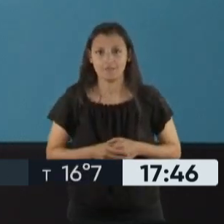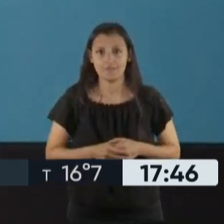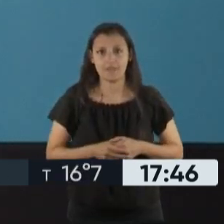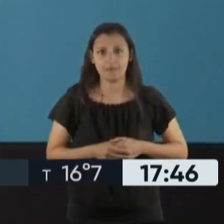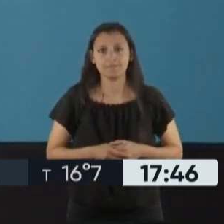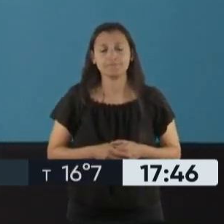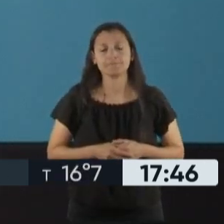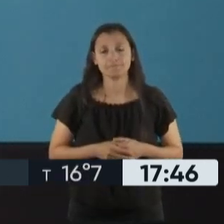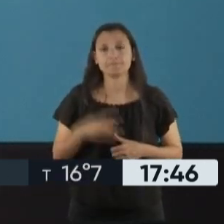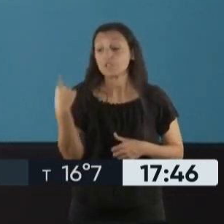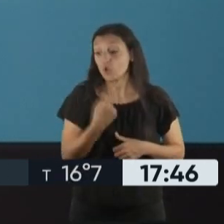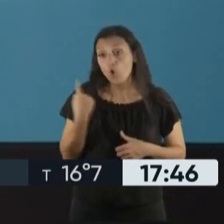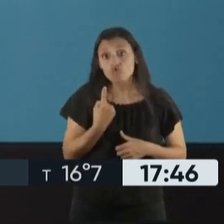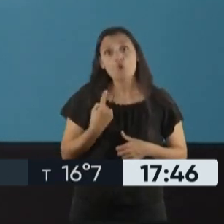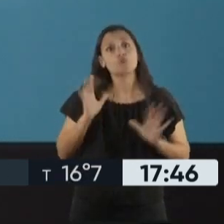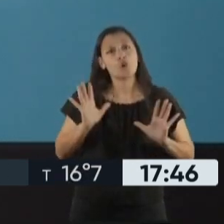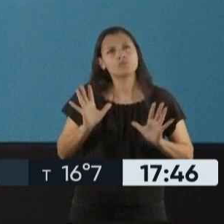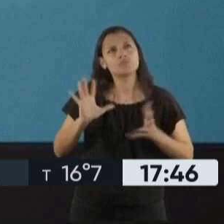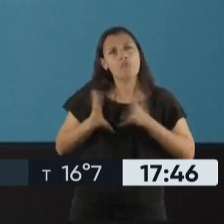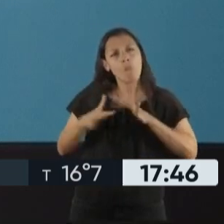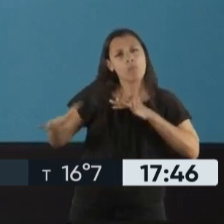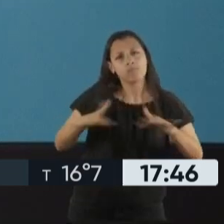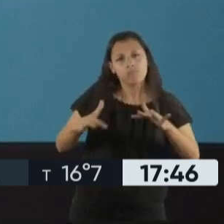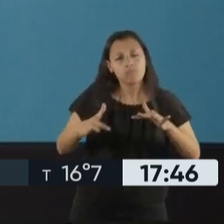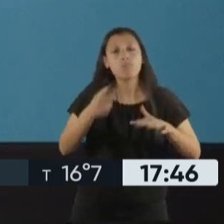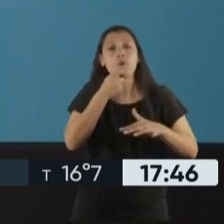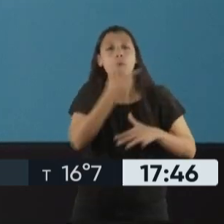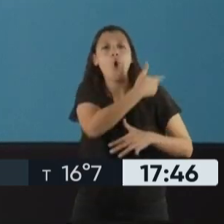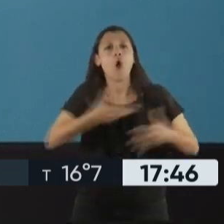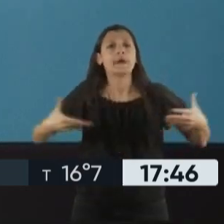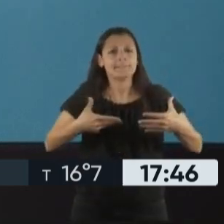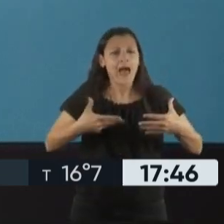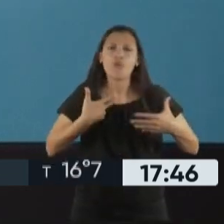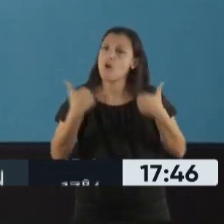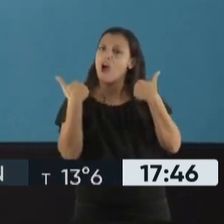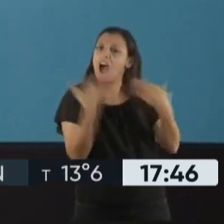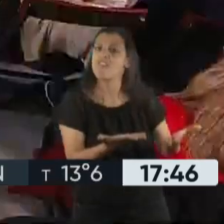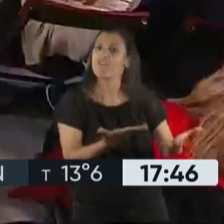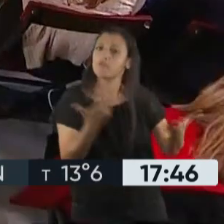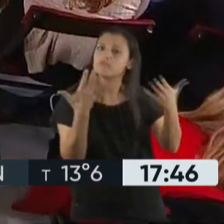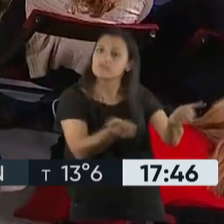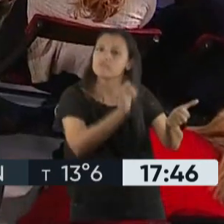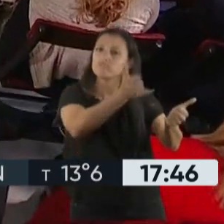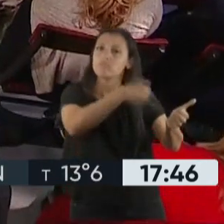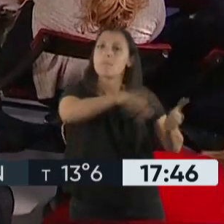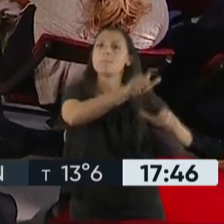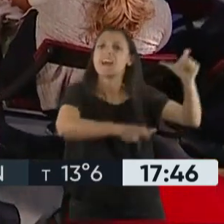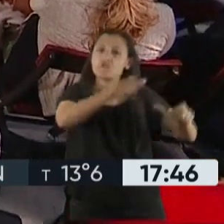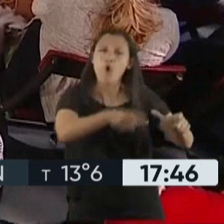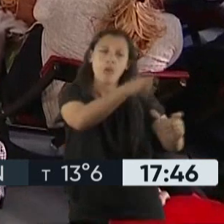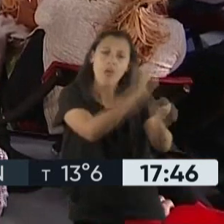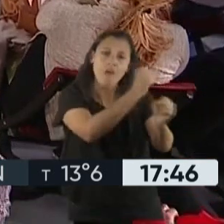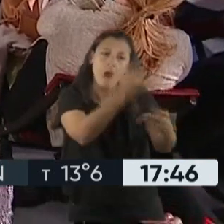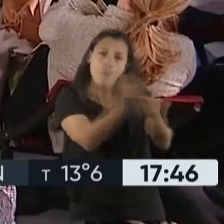Lo que estamos haciendo es actuar de una forma pragmática, un Estado que defiende a su gente, defiende al tejido productivo y social